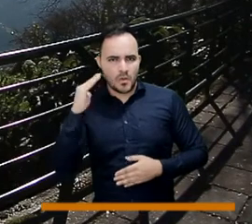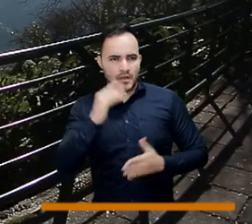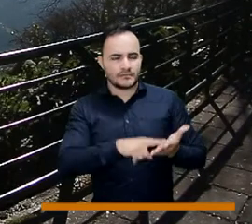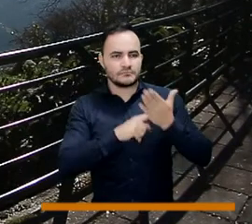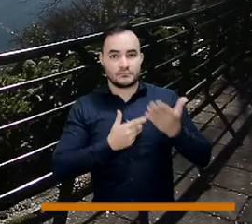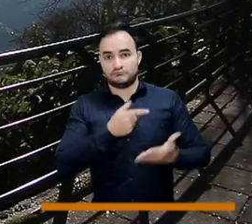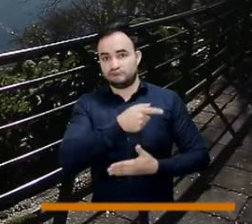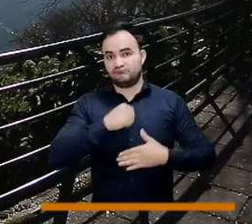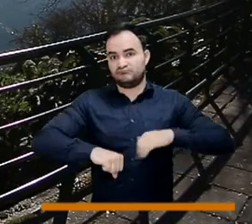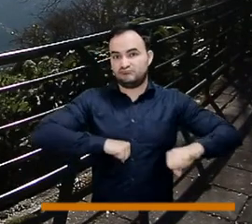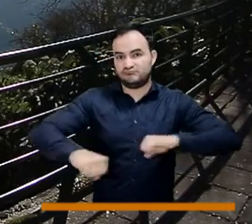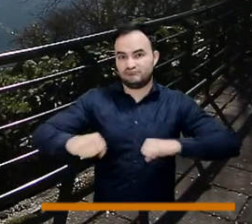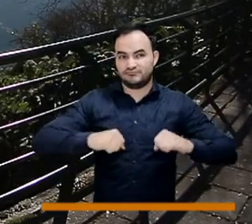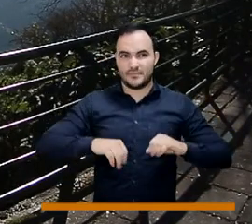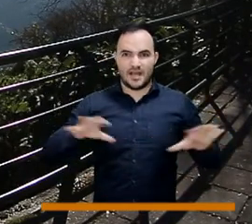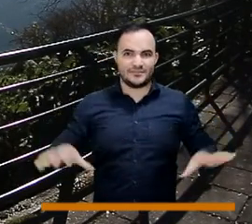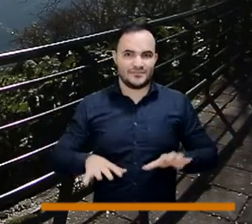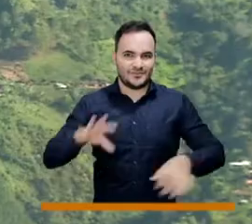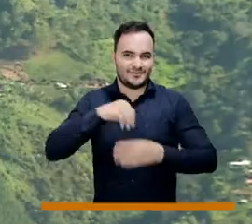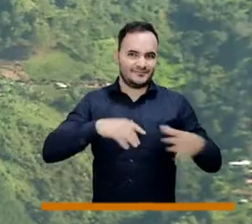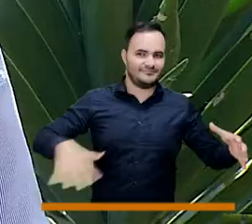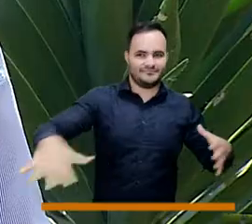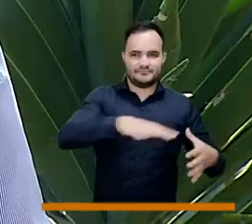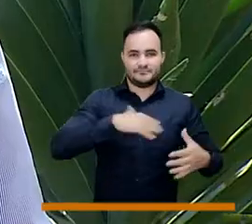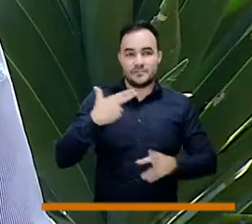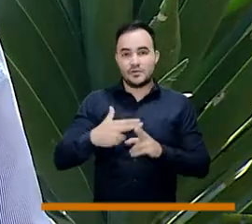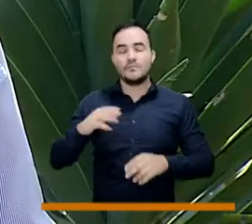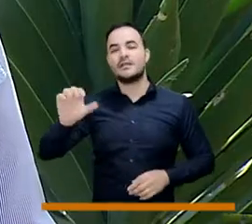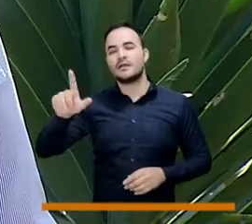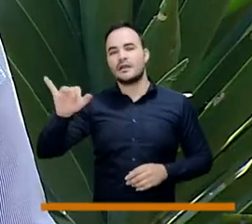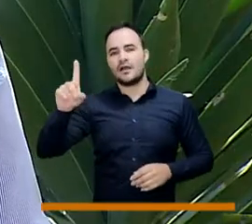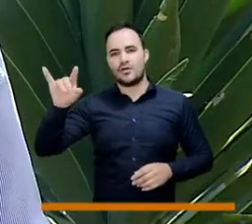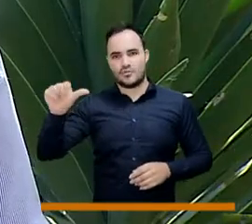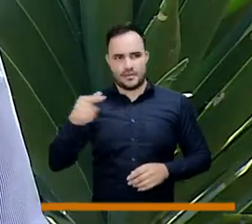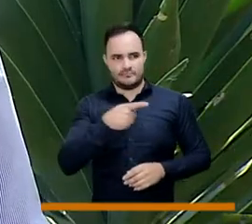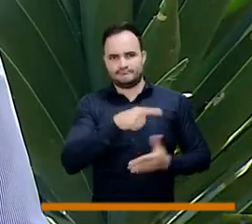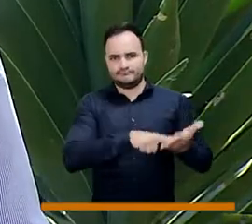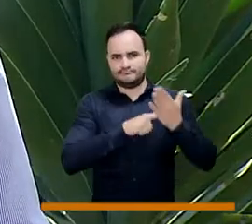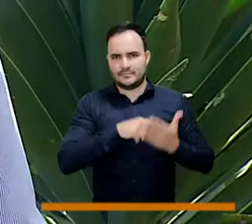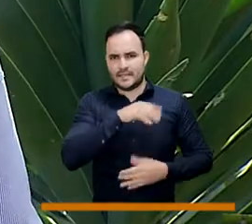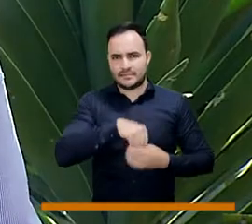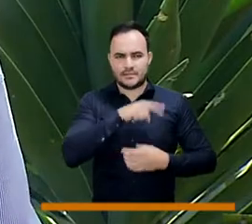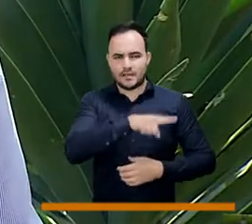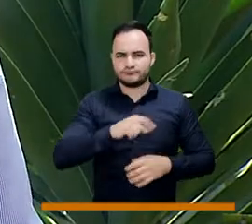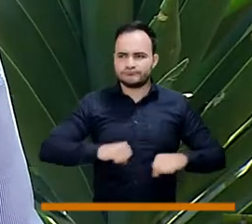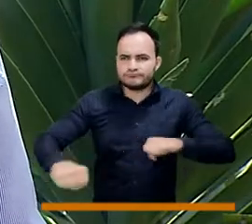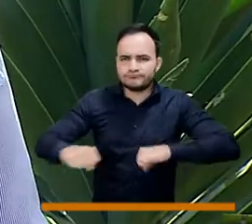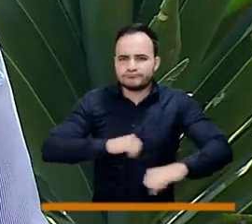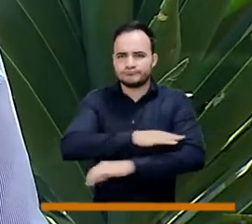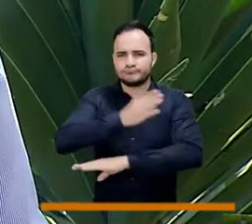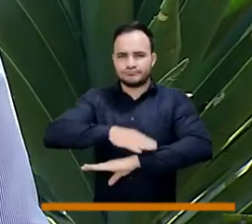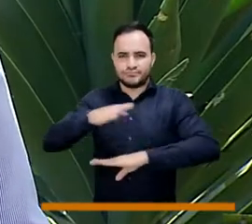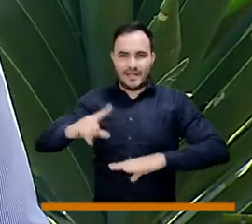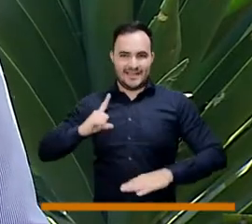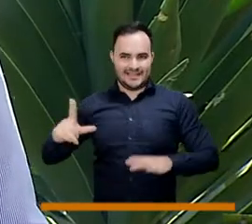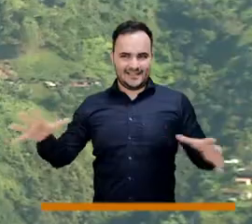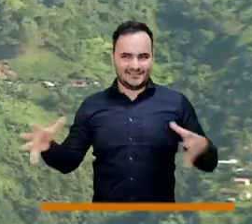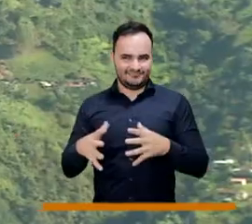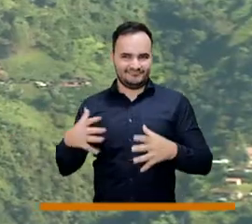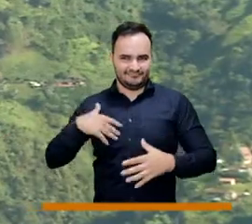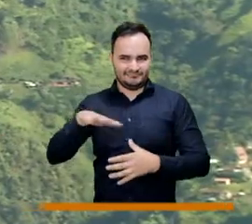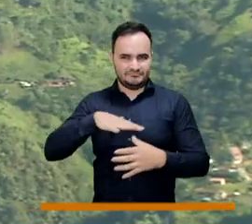mujeres a propósito de Estamos Listas, Claudia Alejandra Ramírez Pérez, quien es corregidora de San Sebastián de